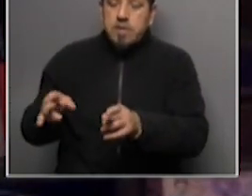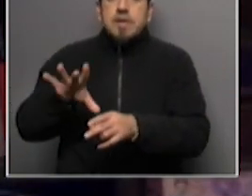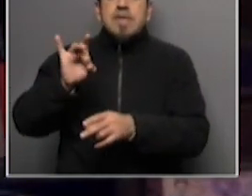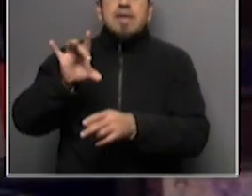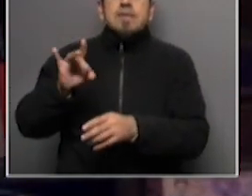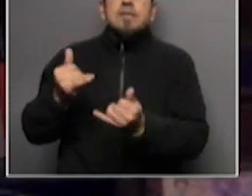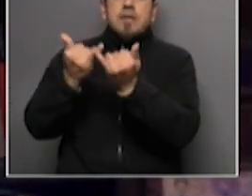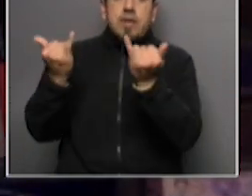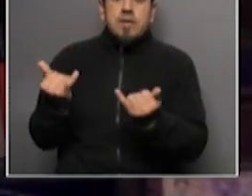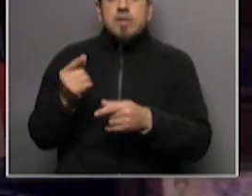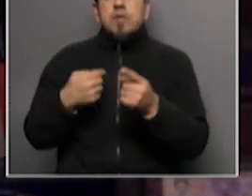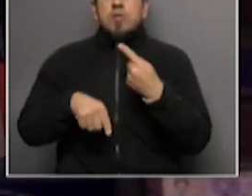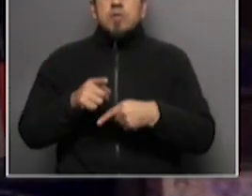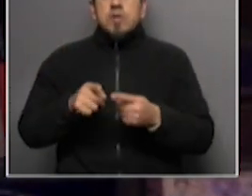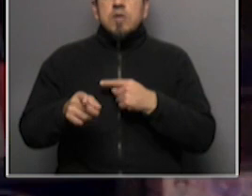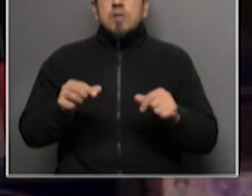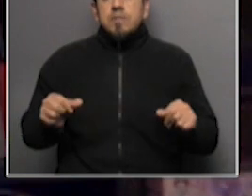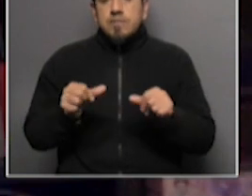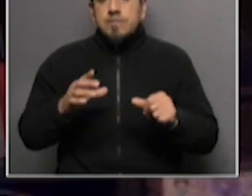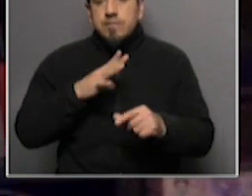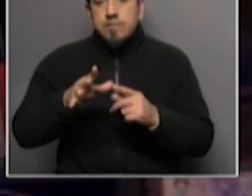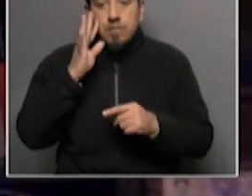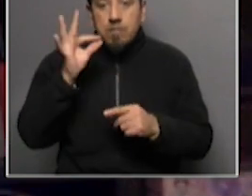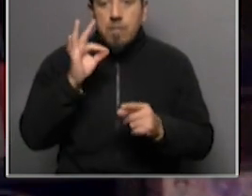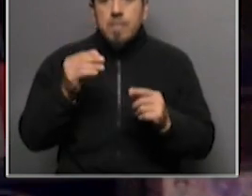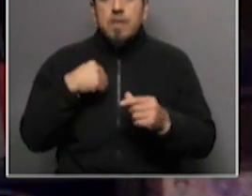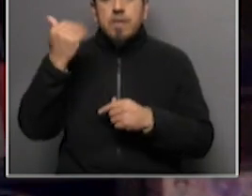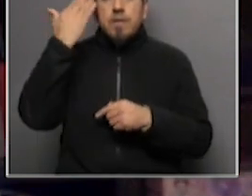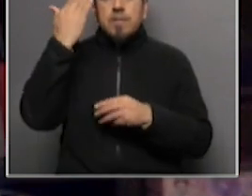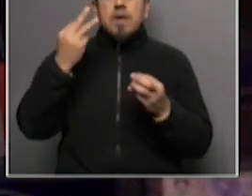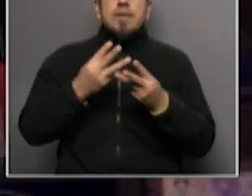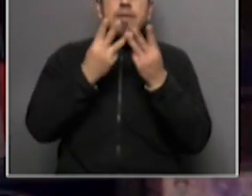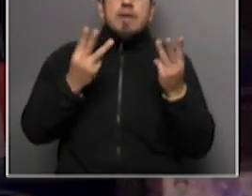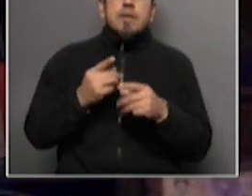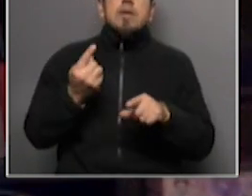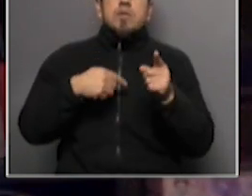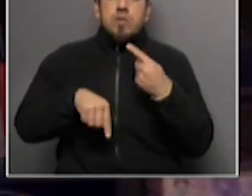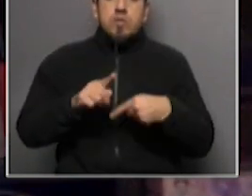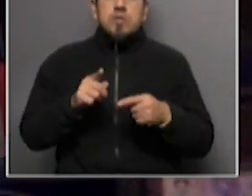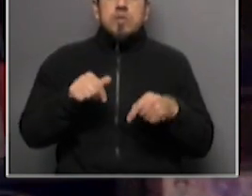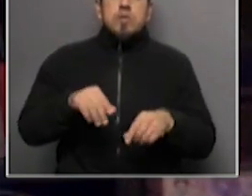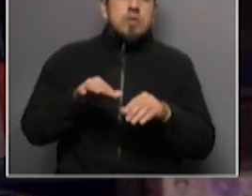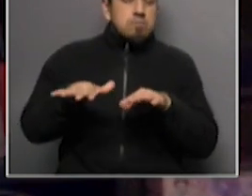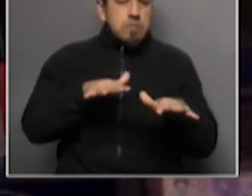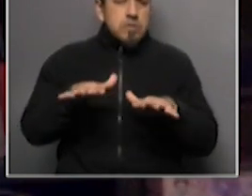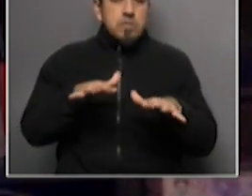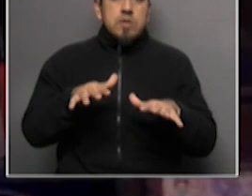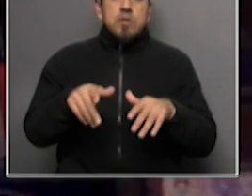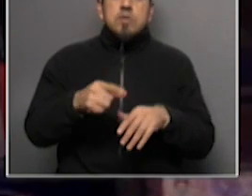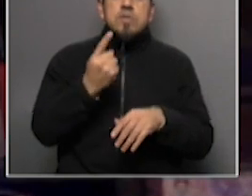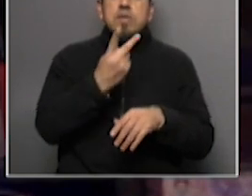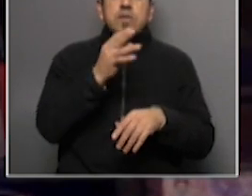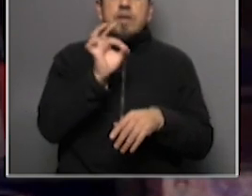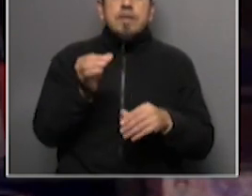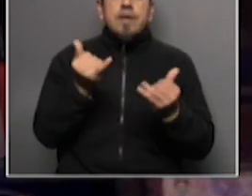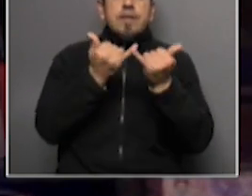ostensiblemente si se genera la posibilidad de la Asamblea General. Es decir, en un marco de aproximadamente 120 días